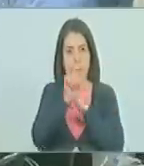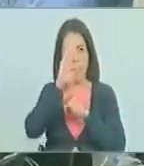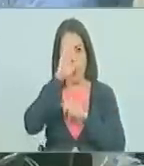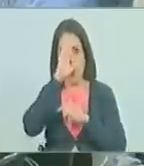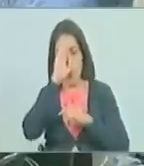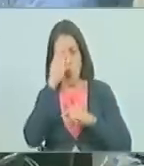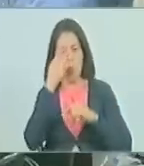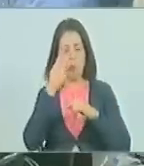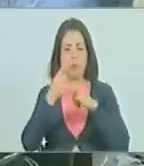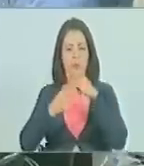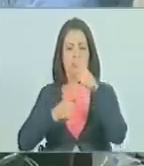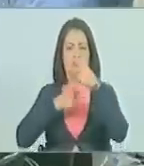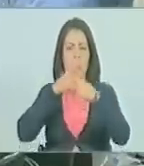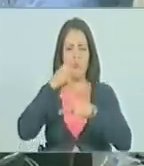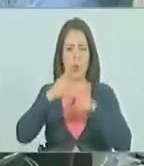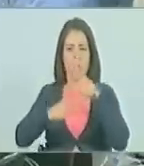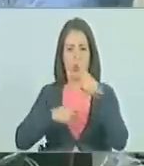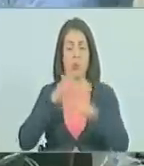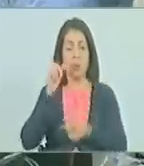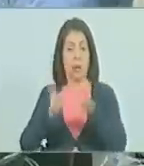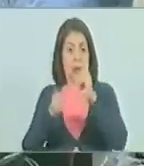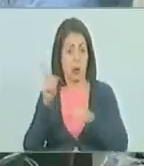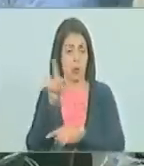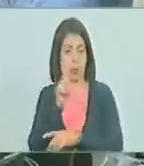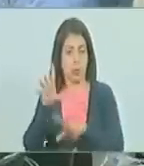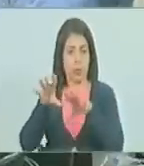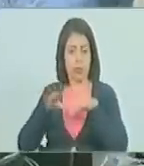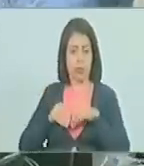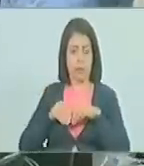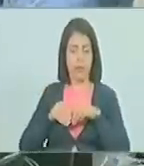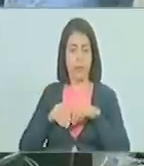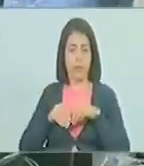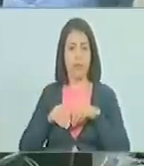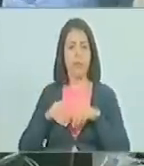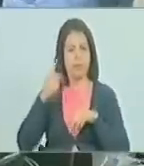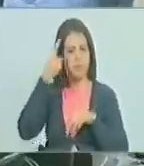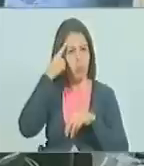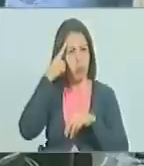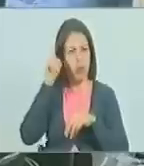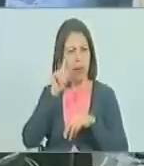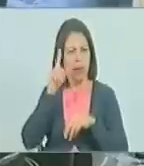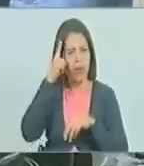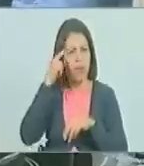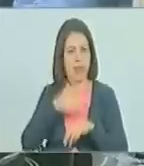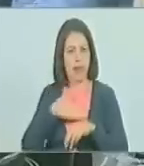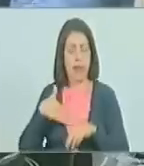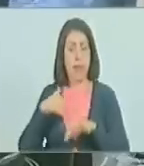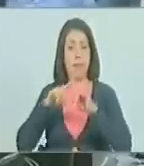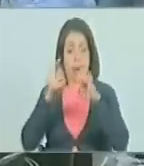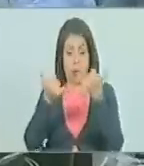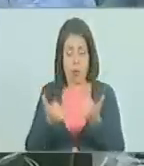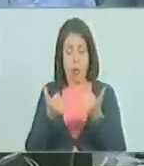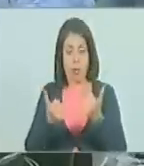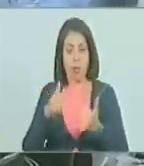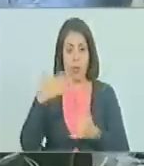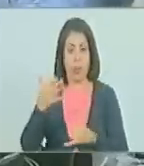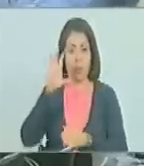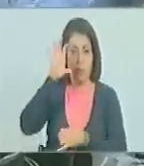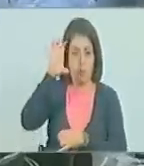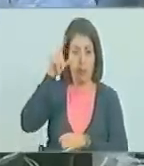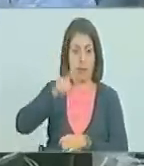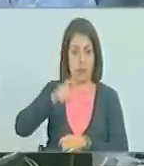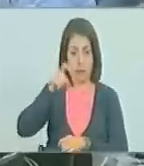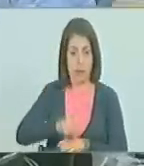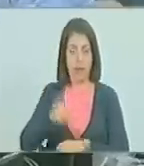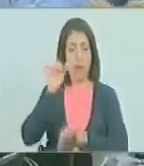Quizás por la mezquindad política algunos no lo reconocen, pero que en estos momentos, cuando la patria